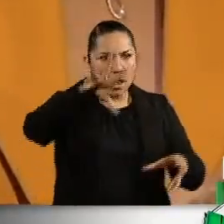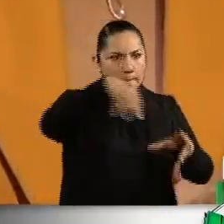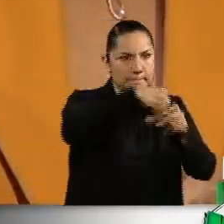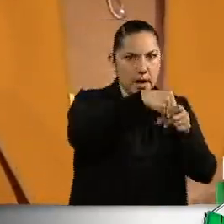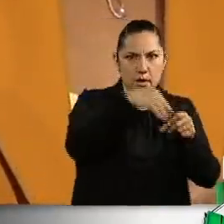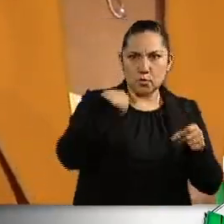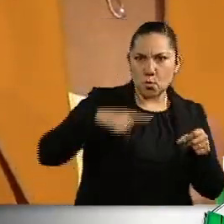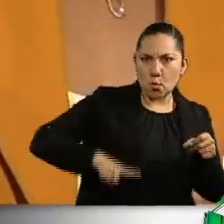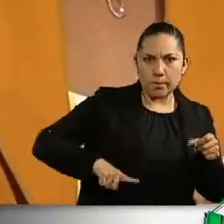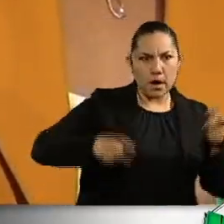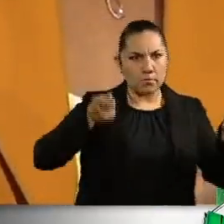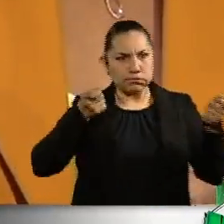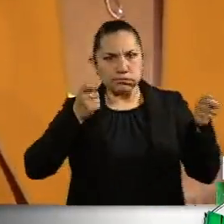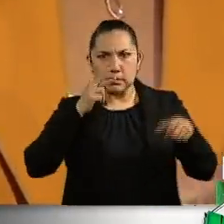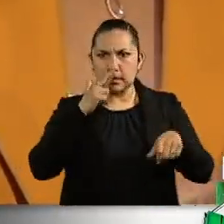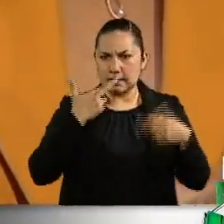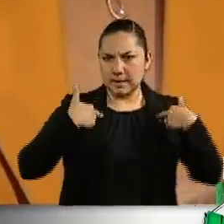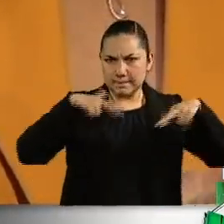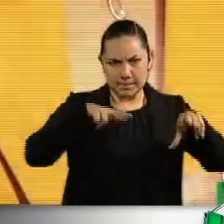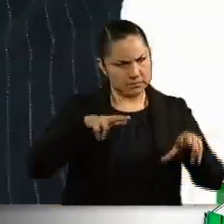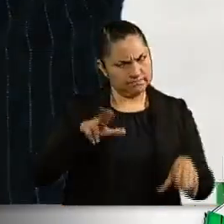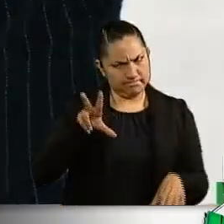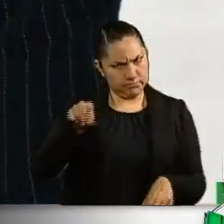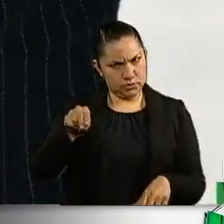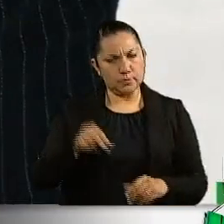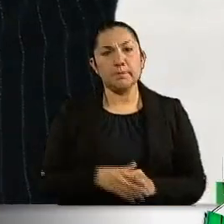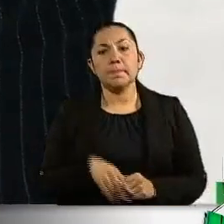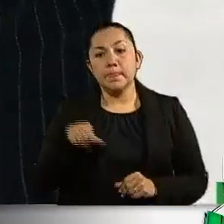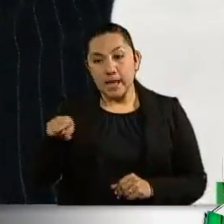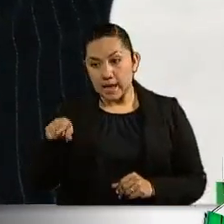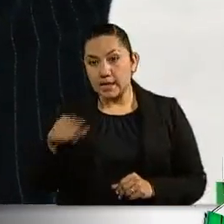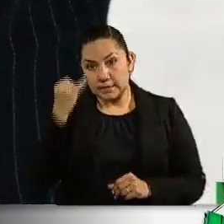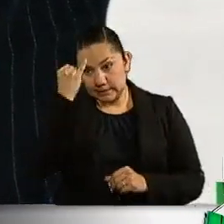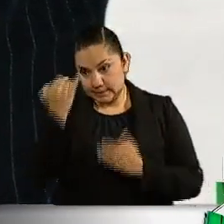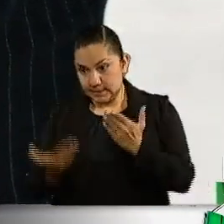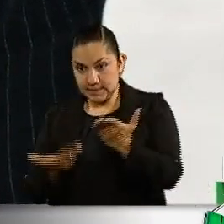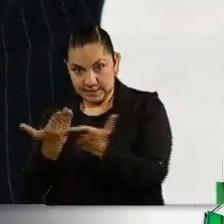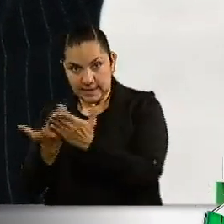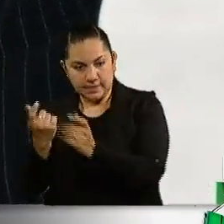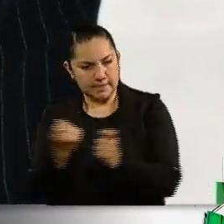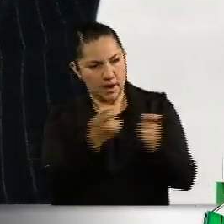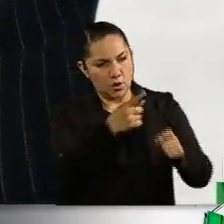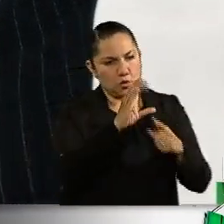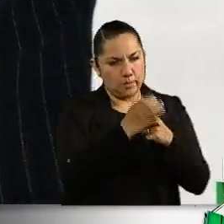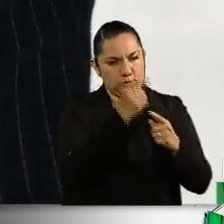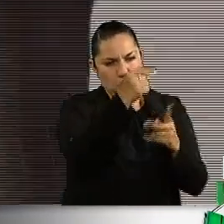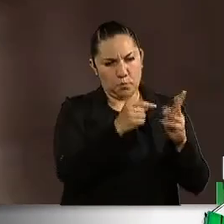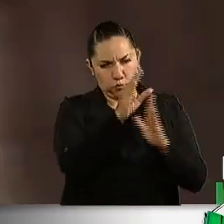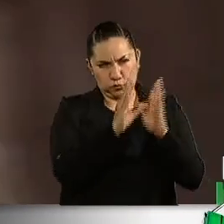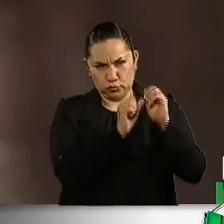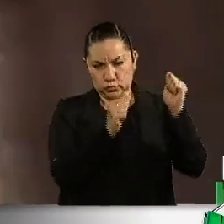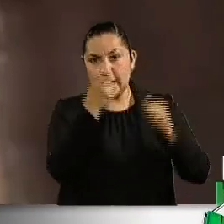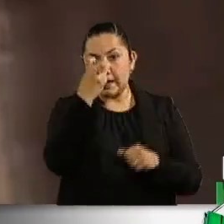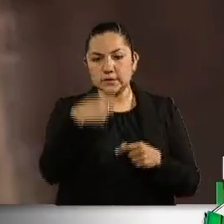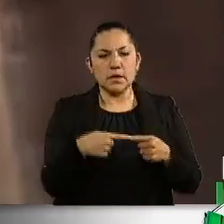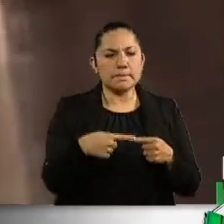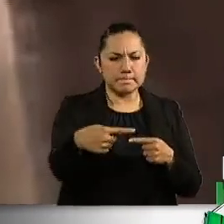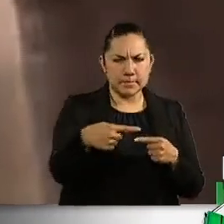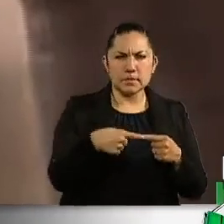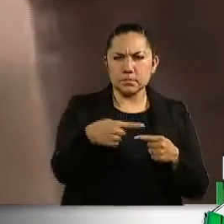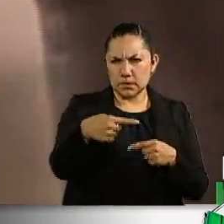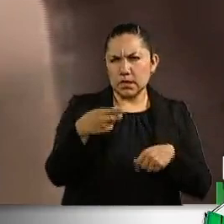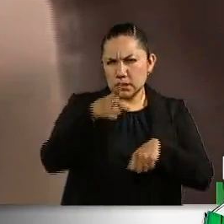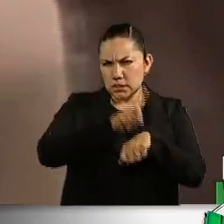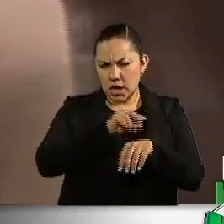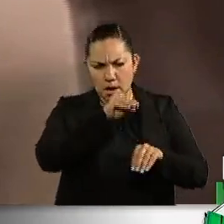prensa, informaron que la iniciativa que fue turnada a la Comisión de Puntos Constitucionales será dictaminada en los próximos días para que pueda